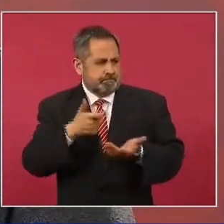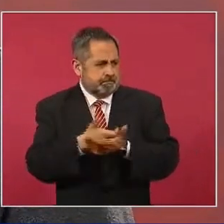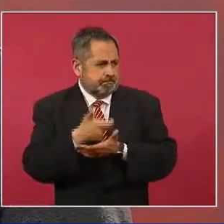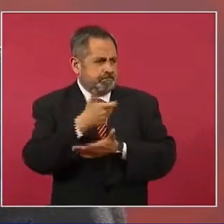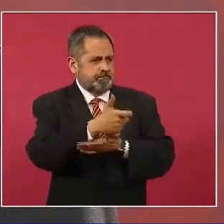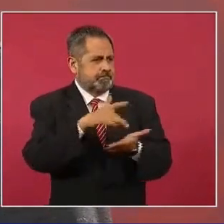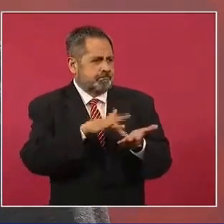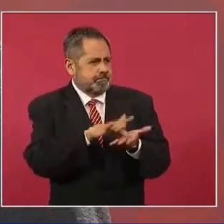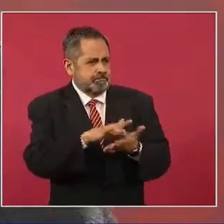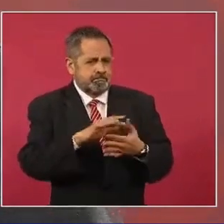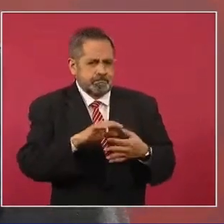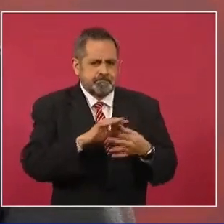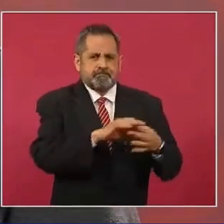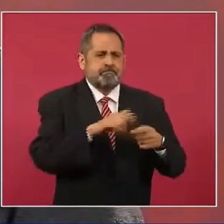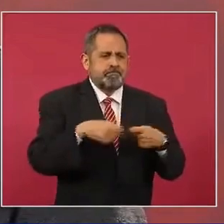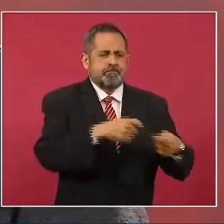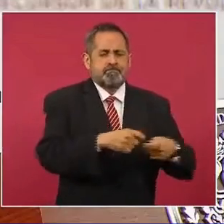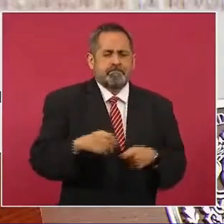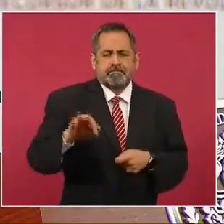con el FOBAPROA.